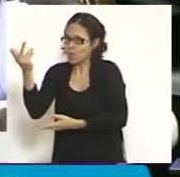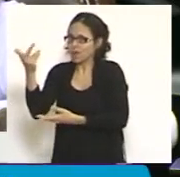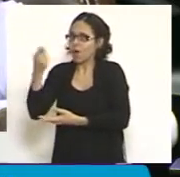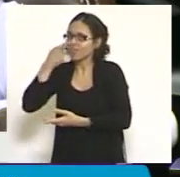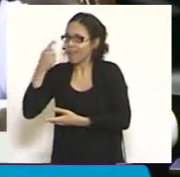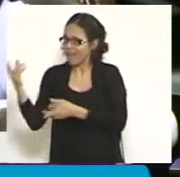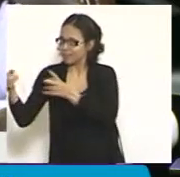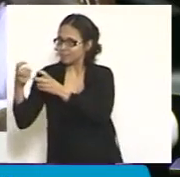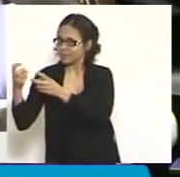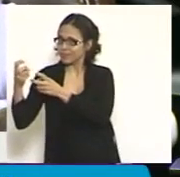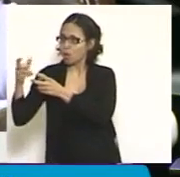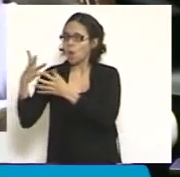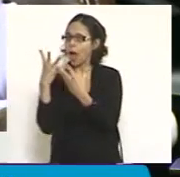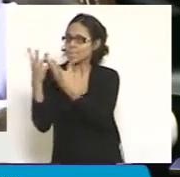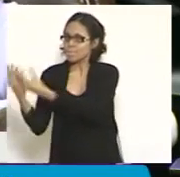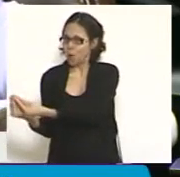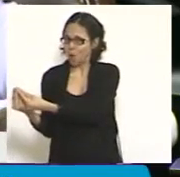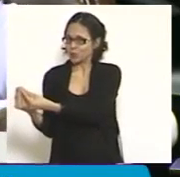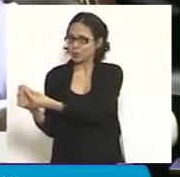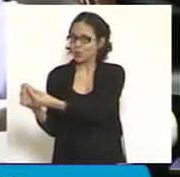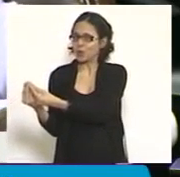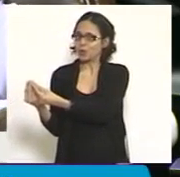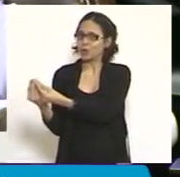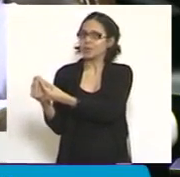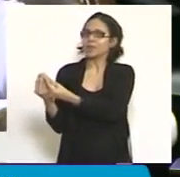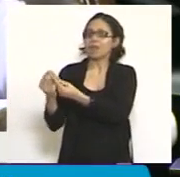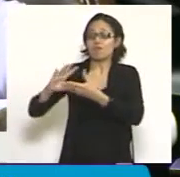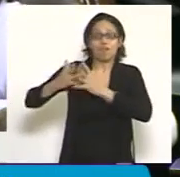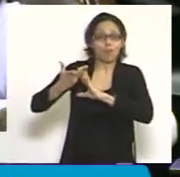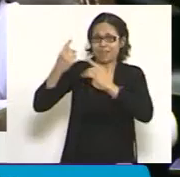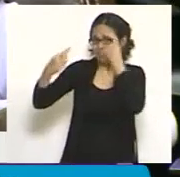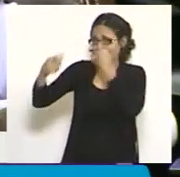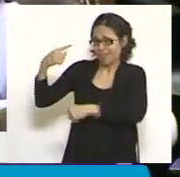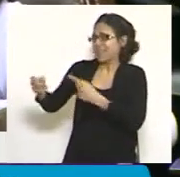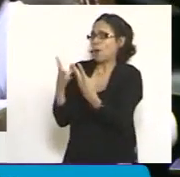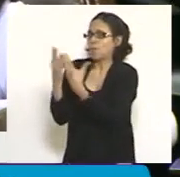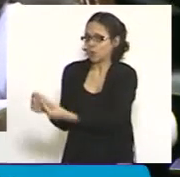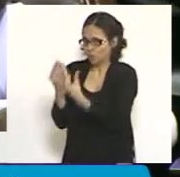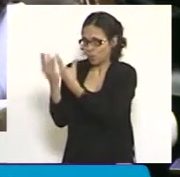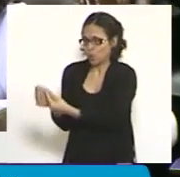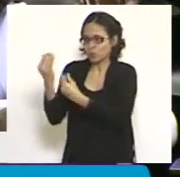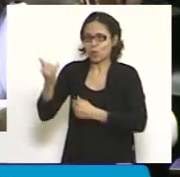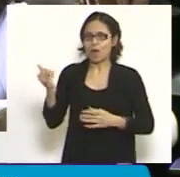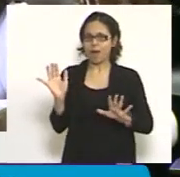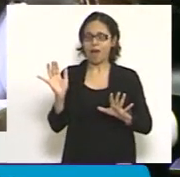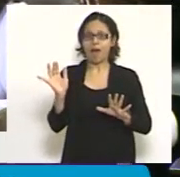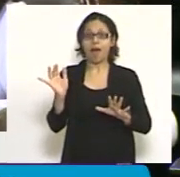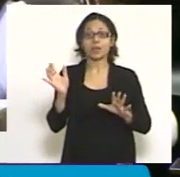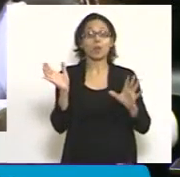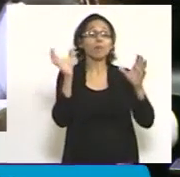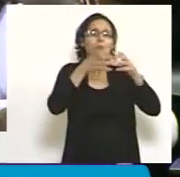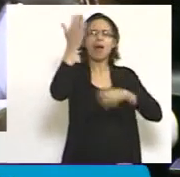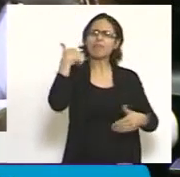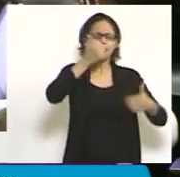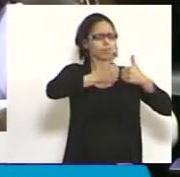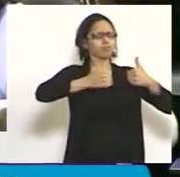que los bancan en todas las formas posibles. Cuando la Corte